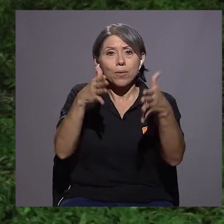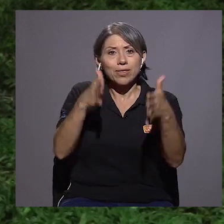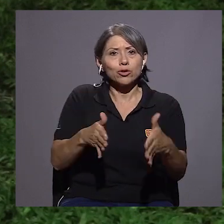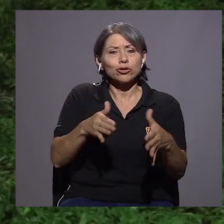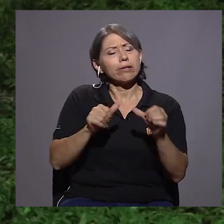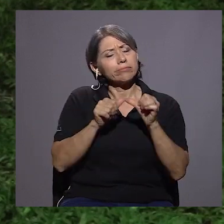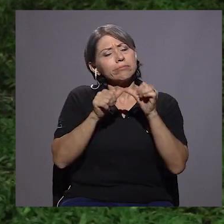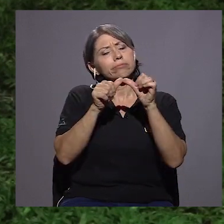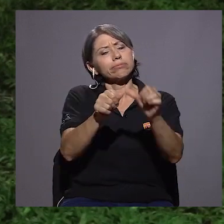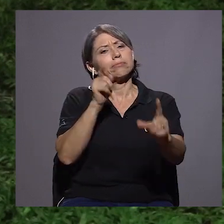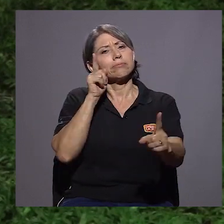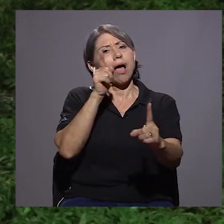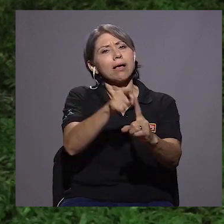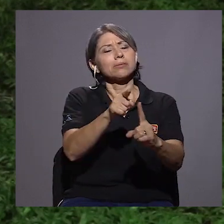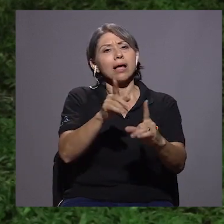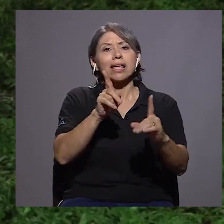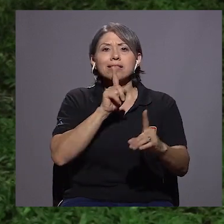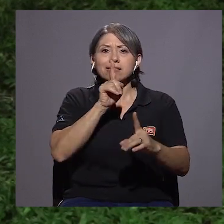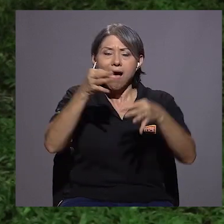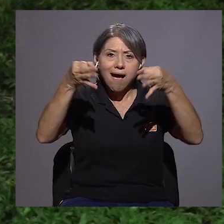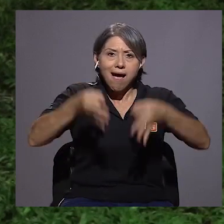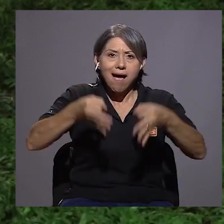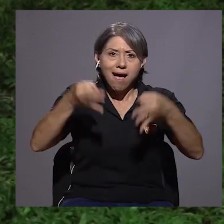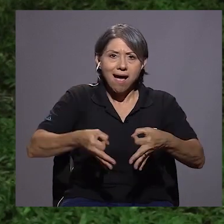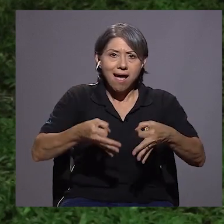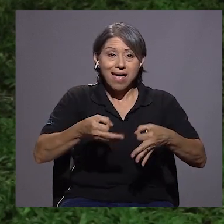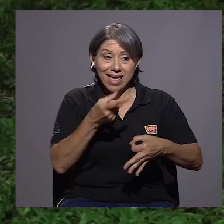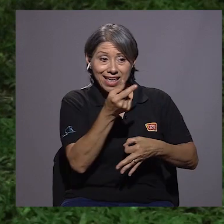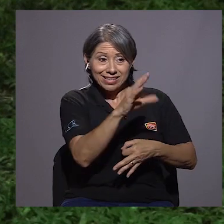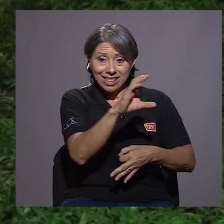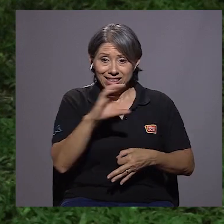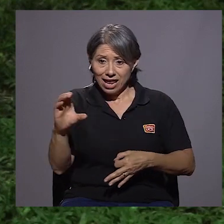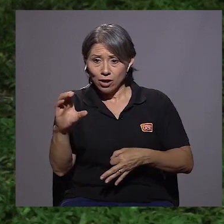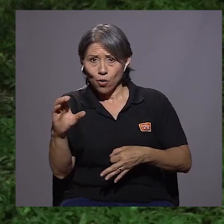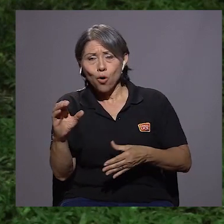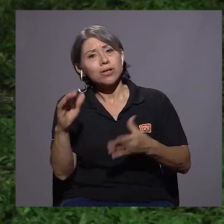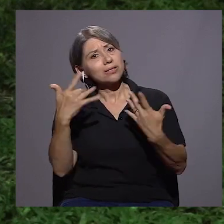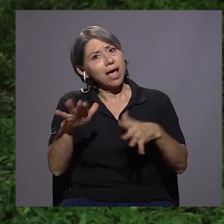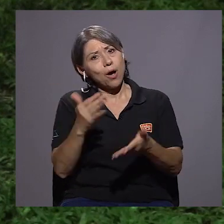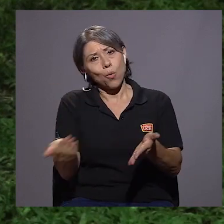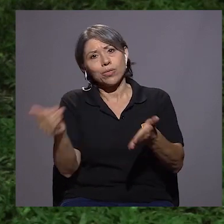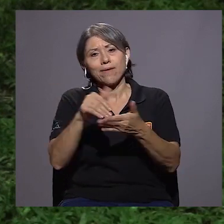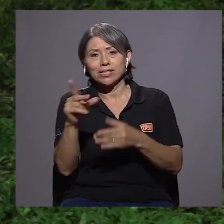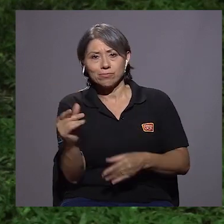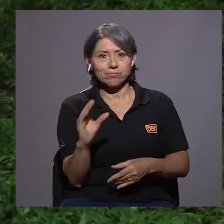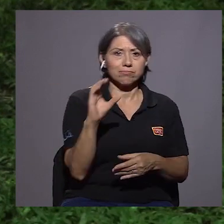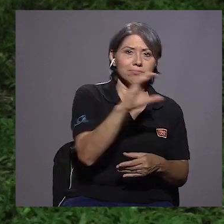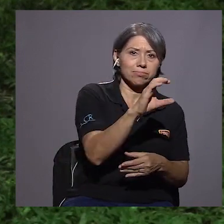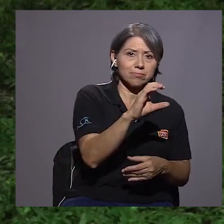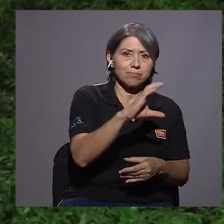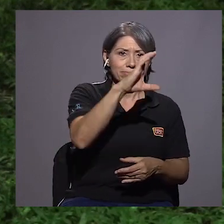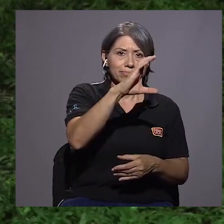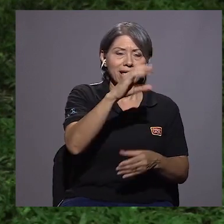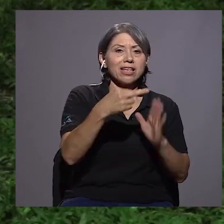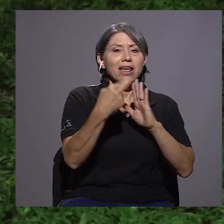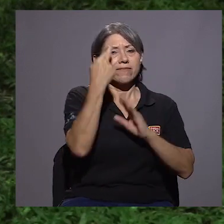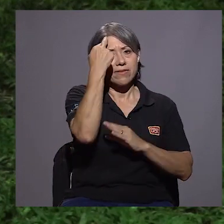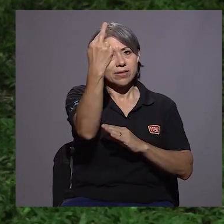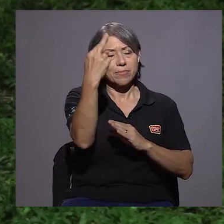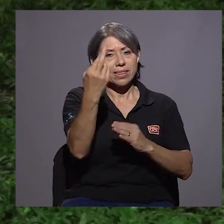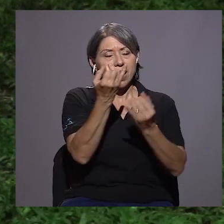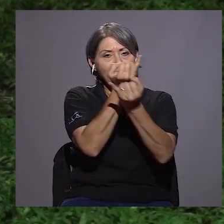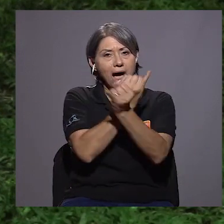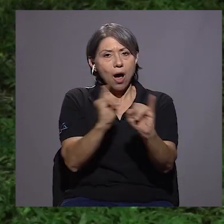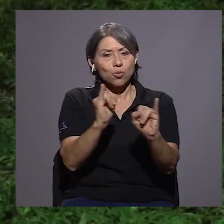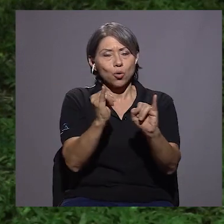no se retire hasta que realmente se garantice que este redireccionamiento se revierta por completo, ¿no? Y que justamente se respete